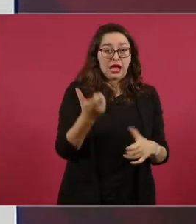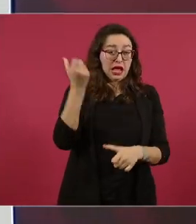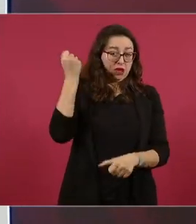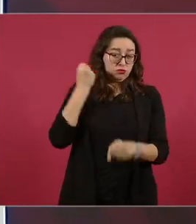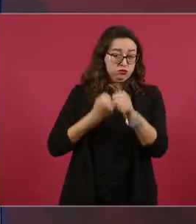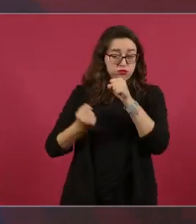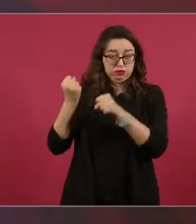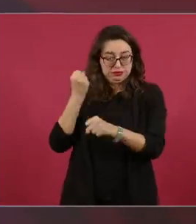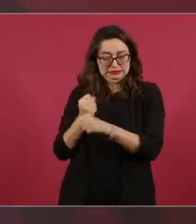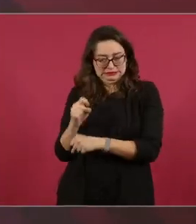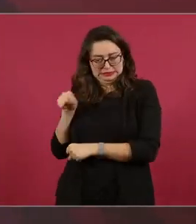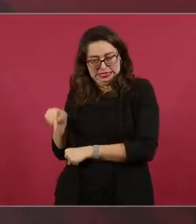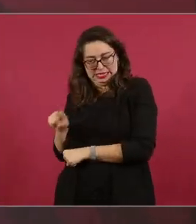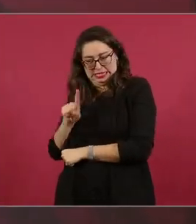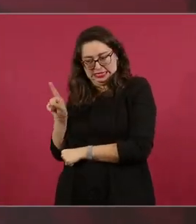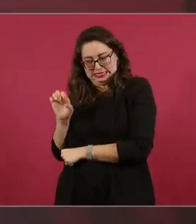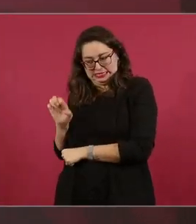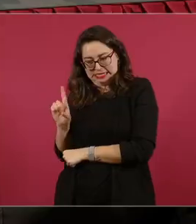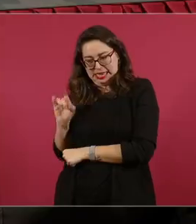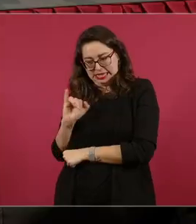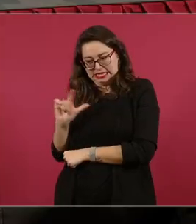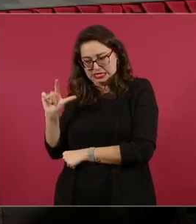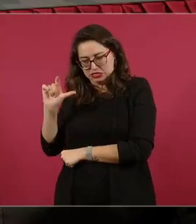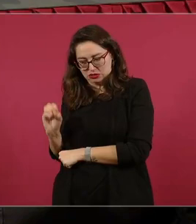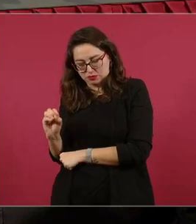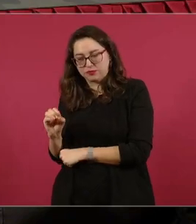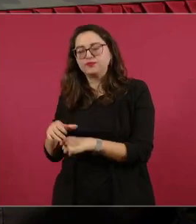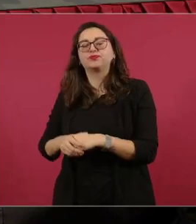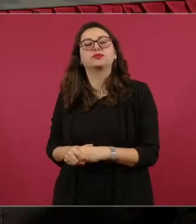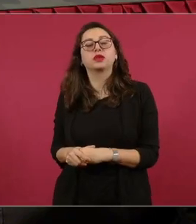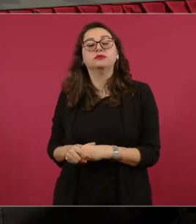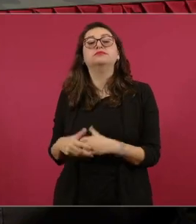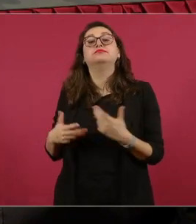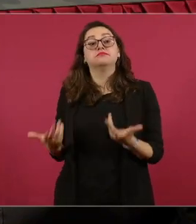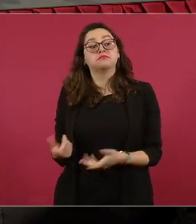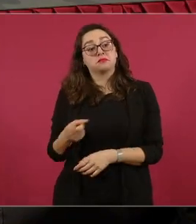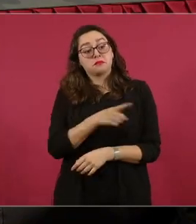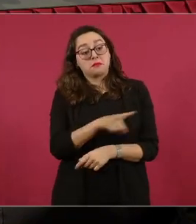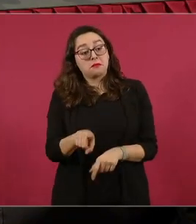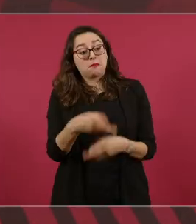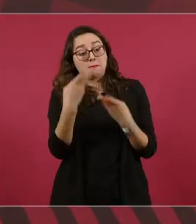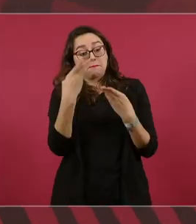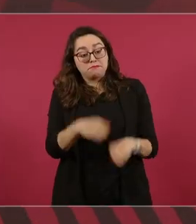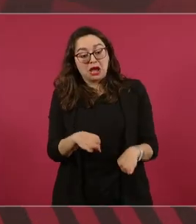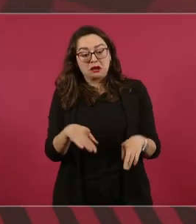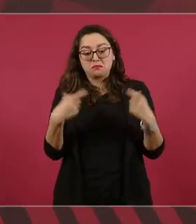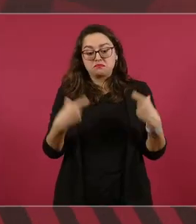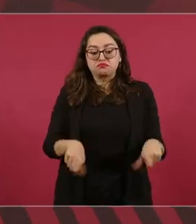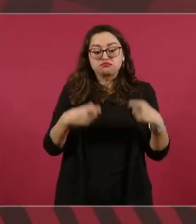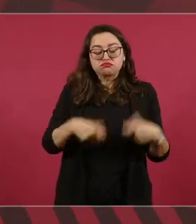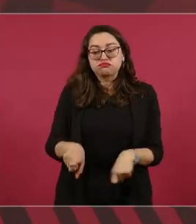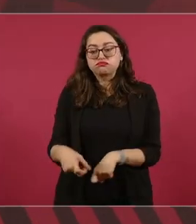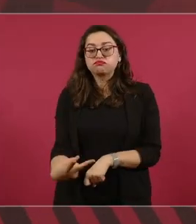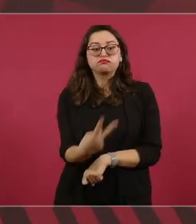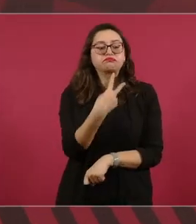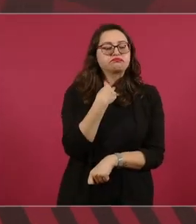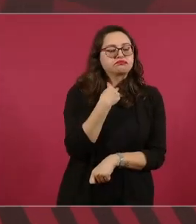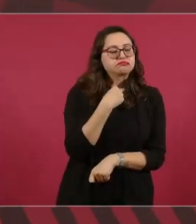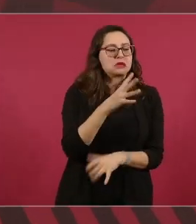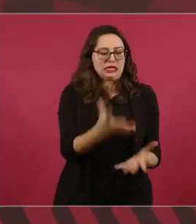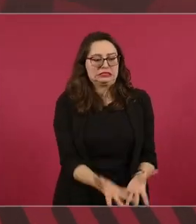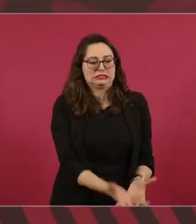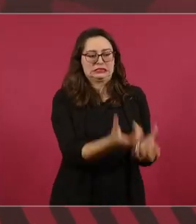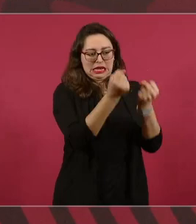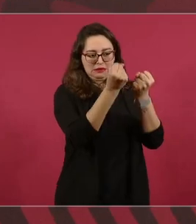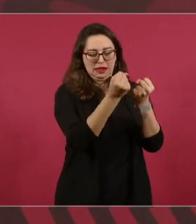Aparte de convertir las deudas de unos cuantos, deudas privadas, en deuda pública